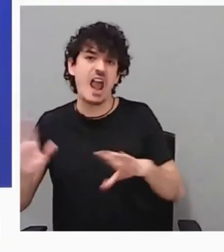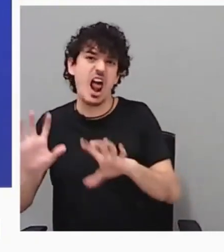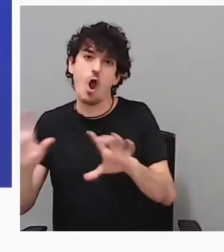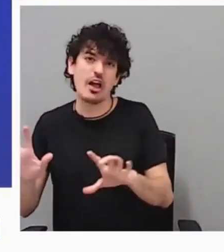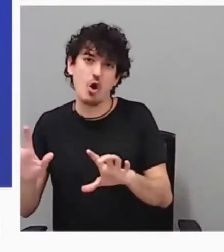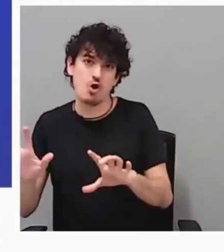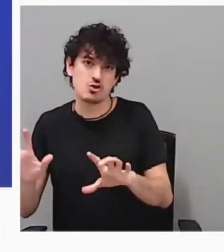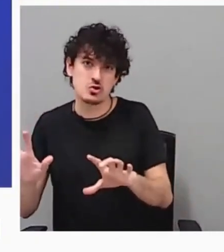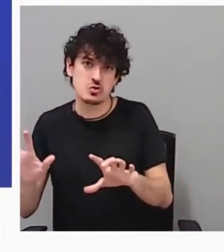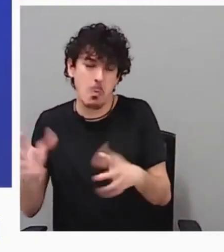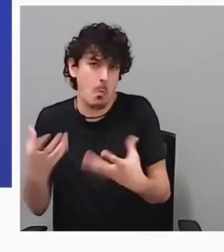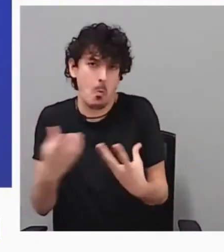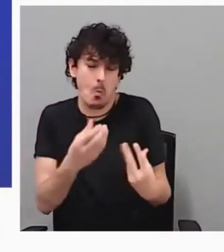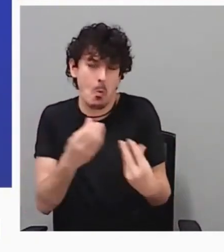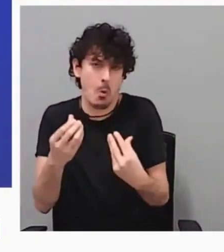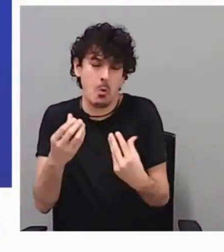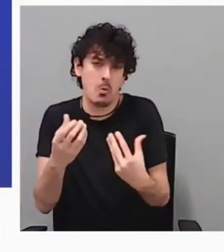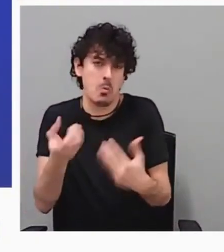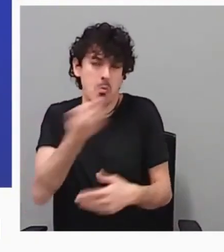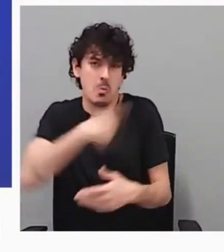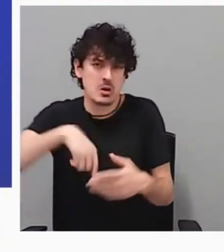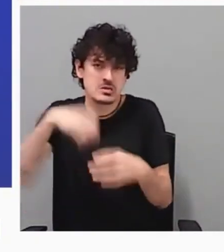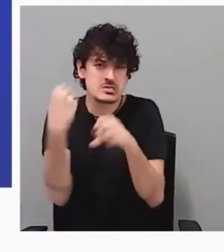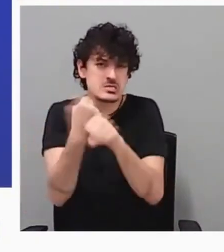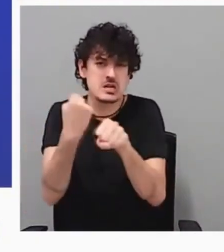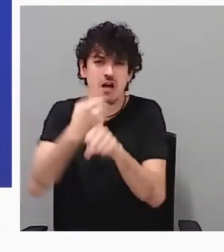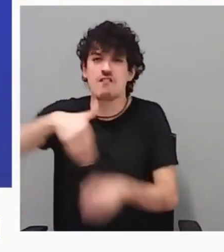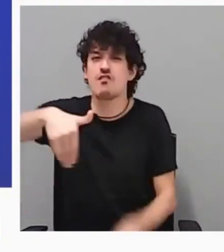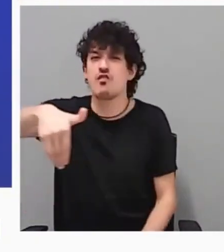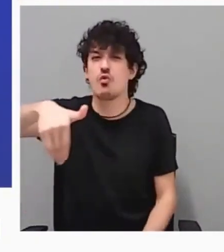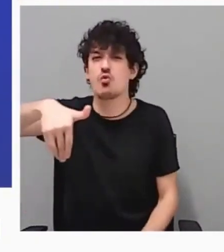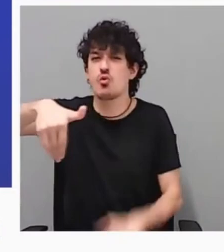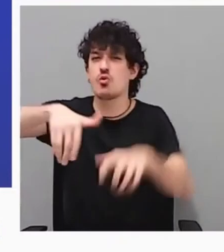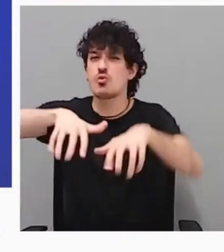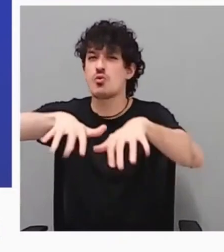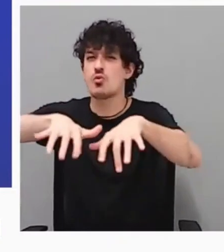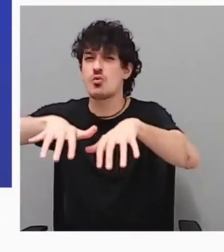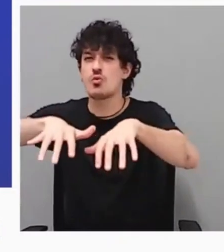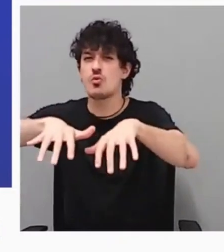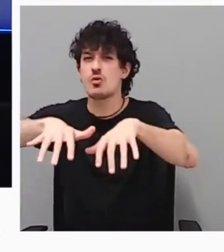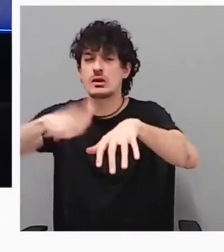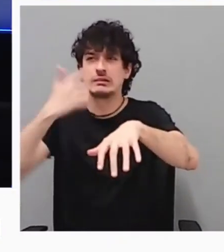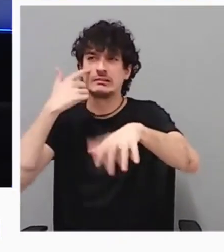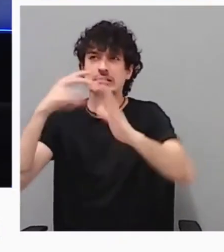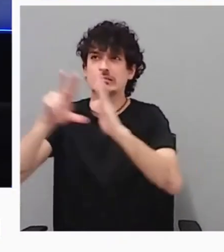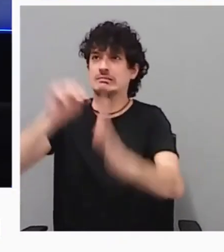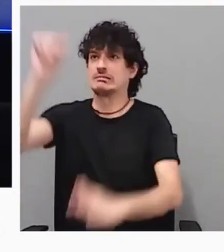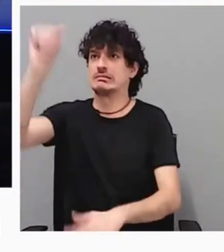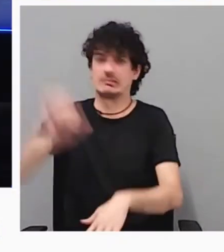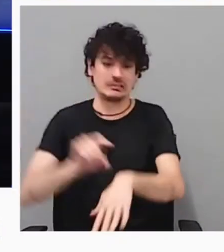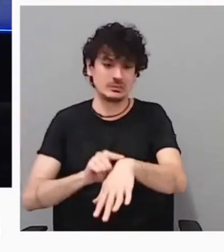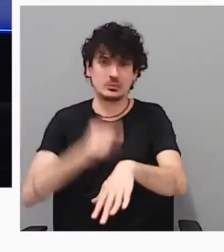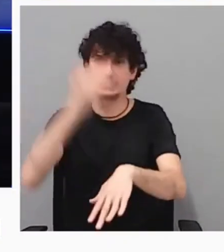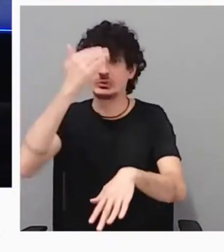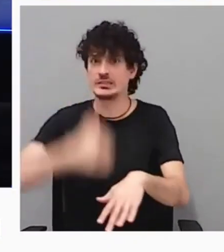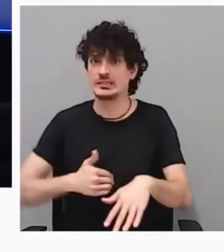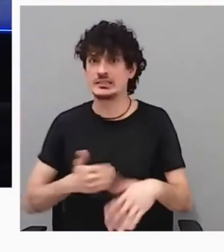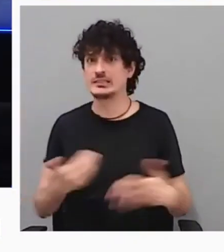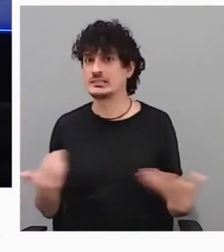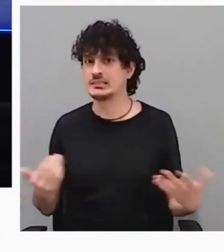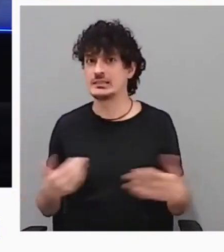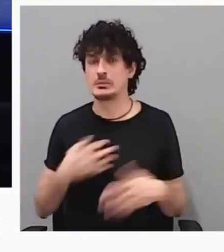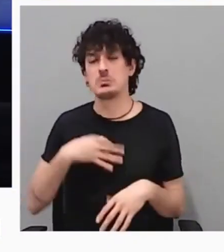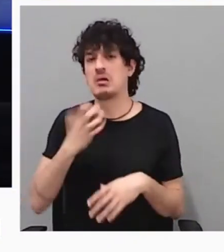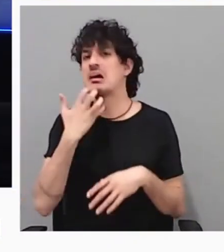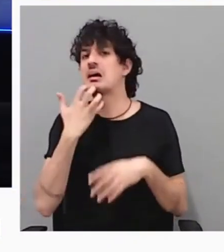el futuro de la computación, que pensamos que es analógica. Quería pasar este vídeo, pero no me da tiempo. Y aquí, por ejemplo, puedo enseñar este